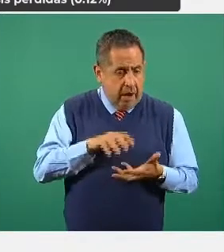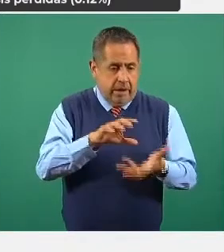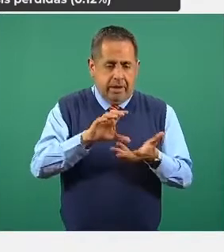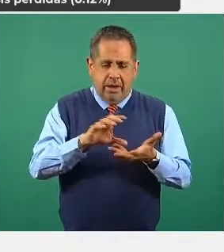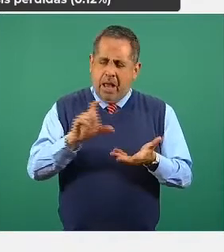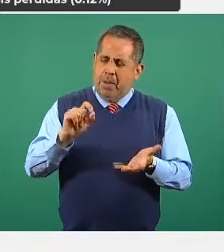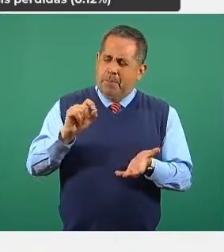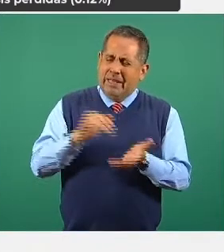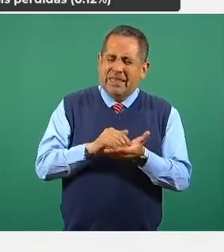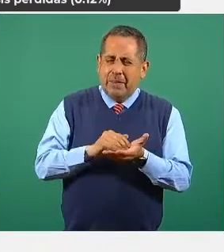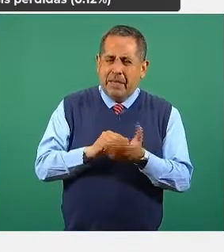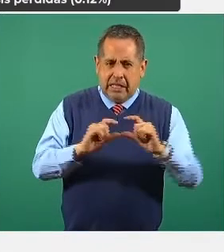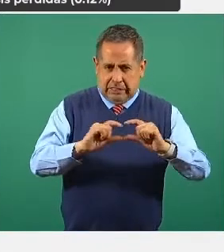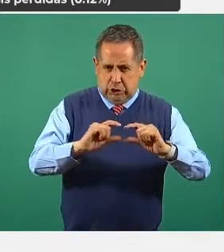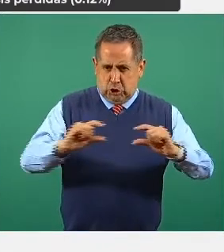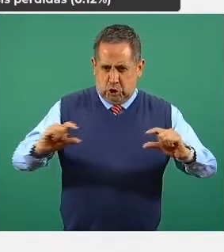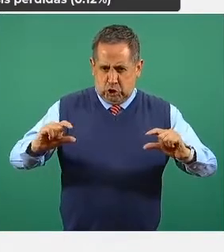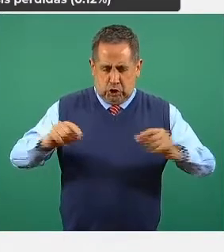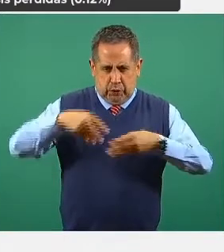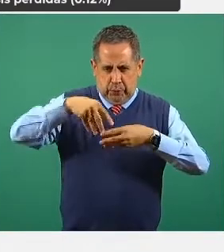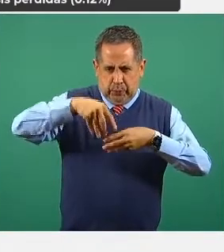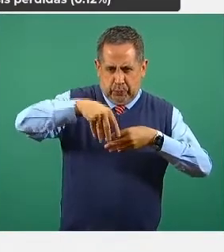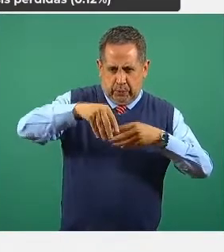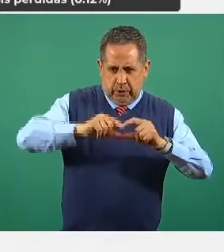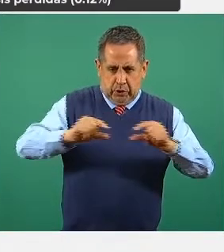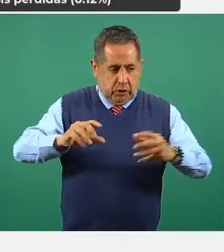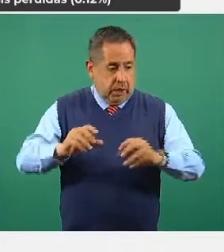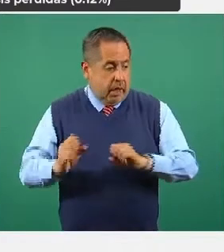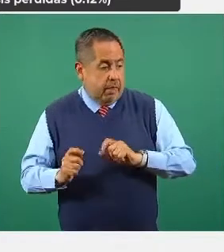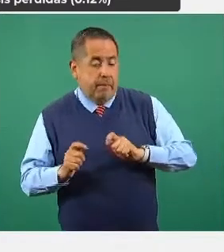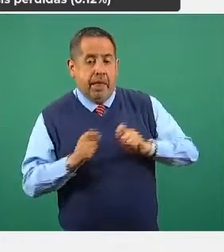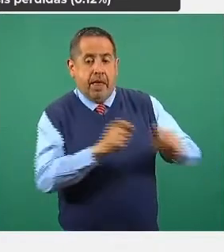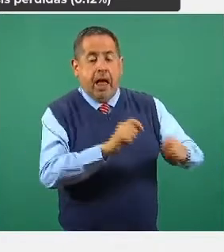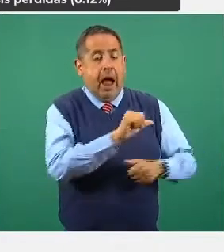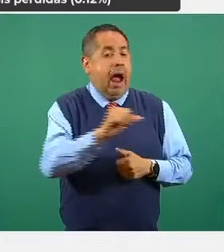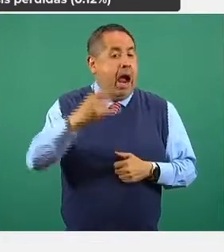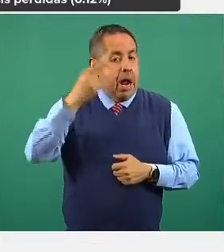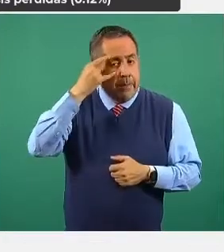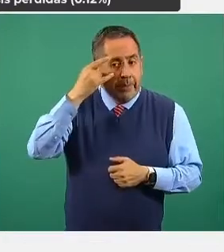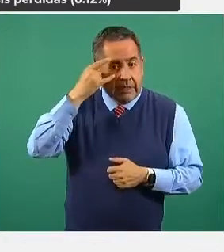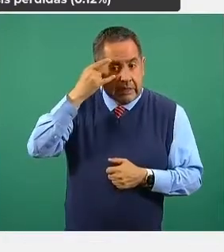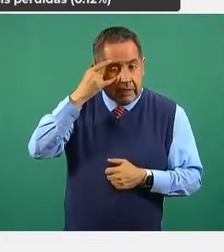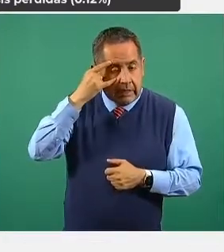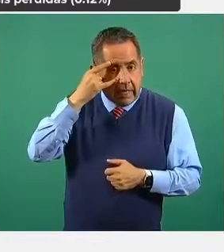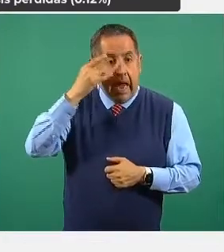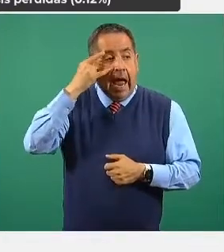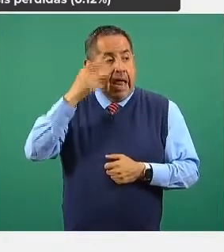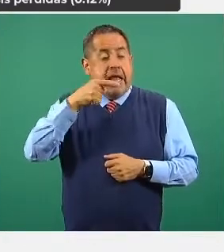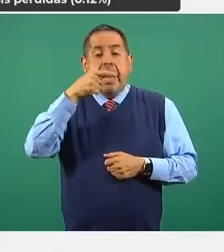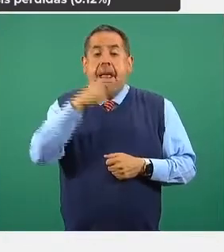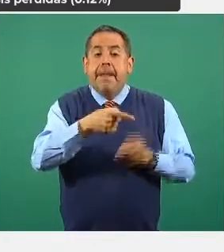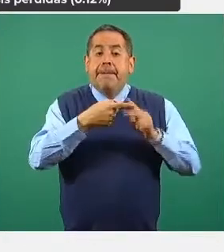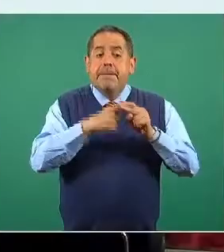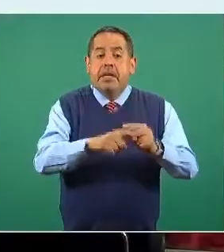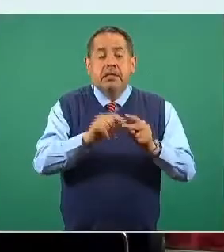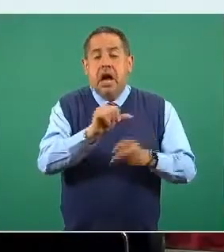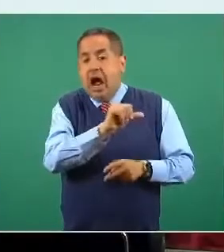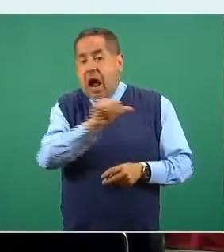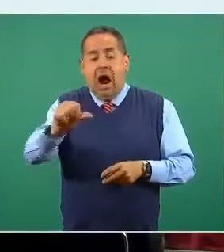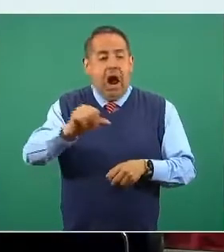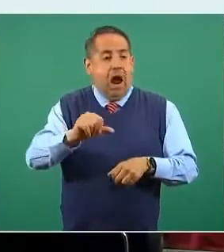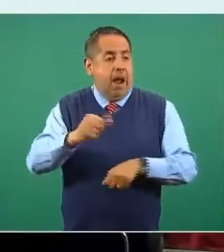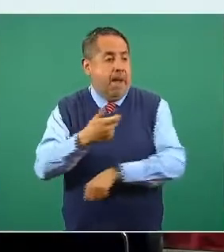de 20,000 dosis al estado de Campeche, en el cual se va a implementar la vacunación a todo